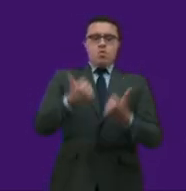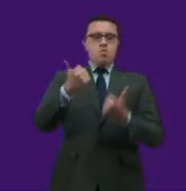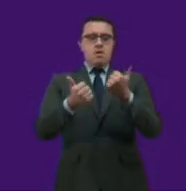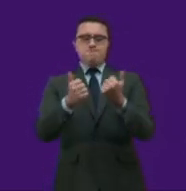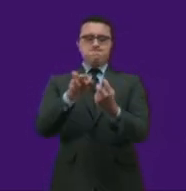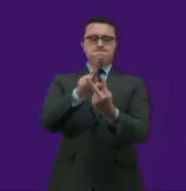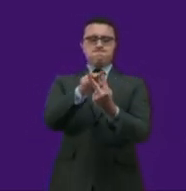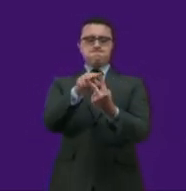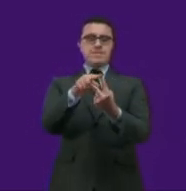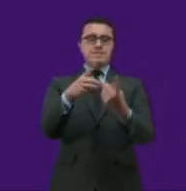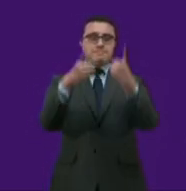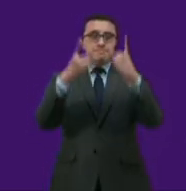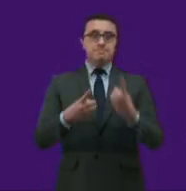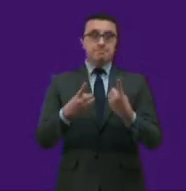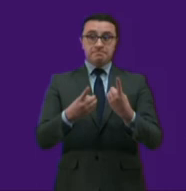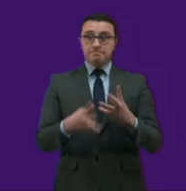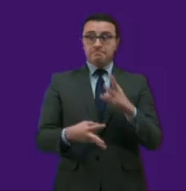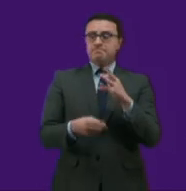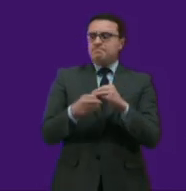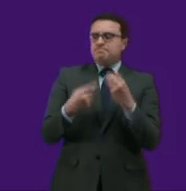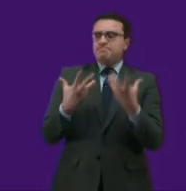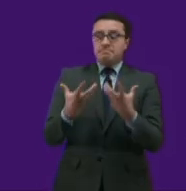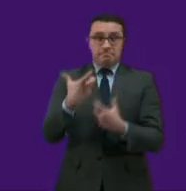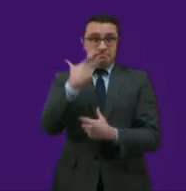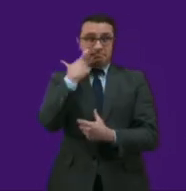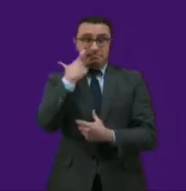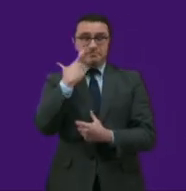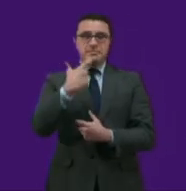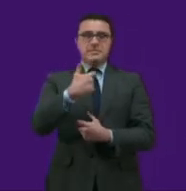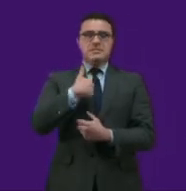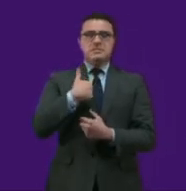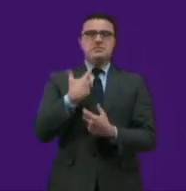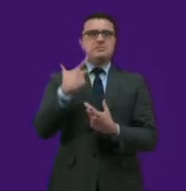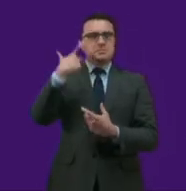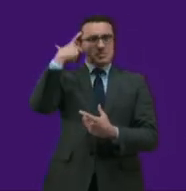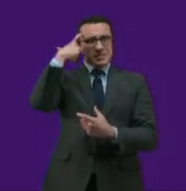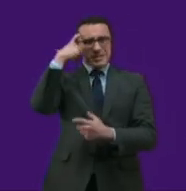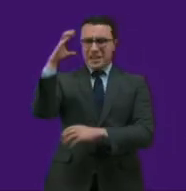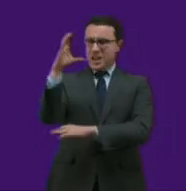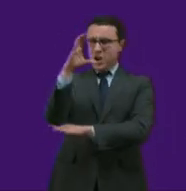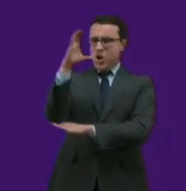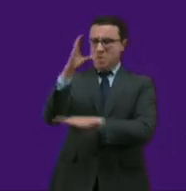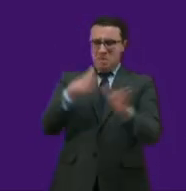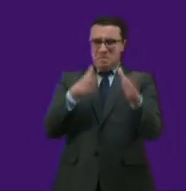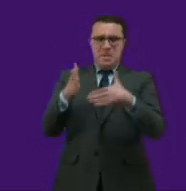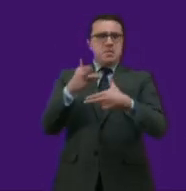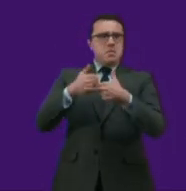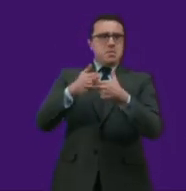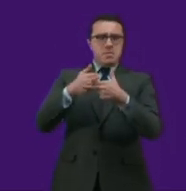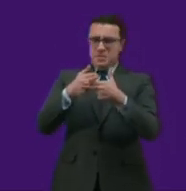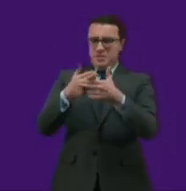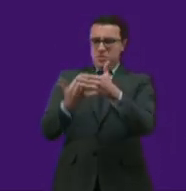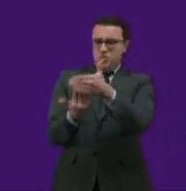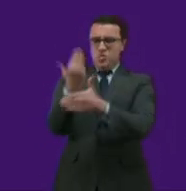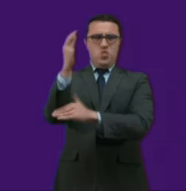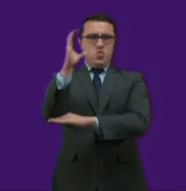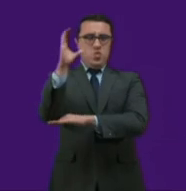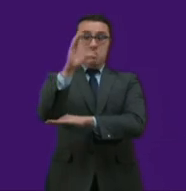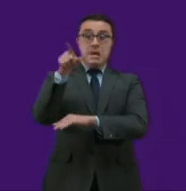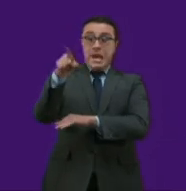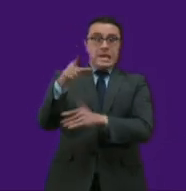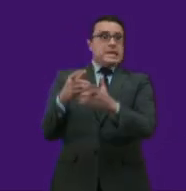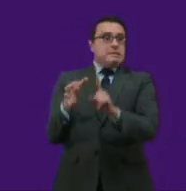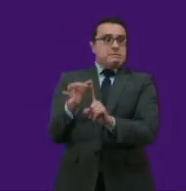¿Y cuáles pueden ser? Entonces, a mí me ha tocado trabajar con Endeavor Colombia. Endeavor Colombia es extraordinario y tiene una cantidad de programas que